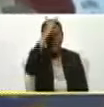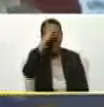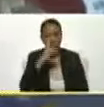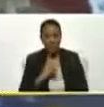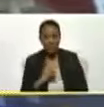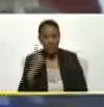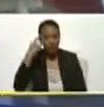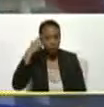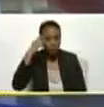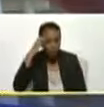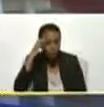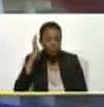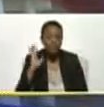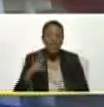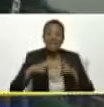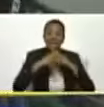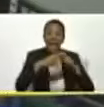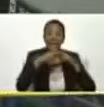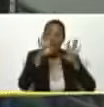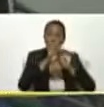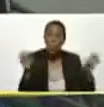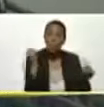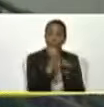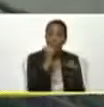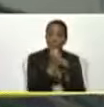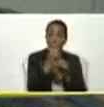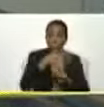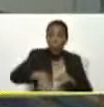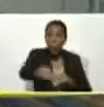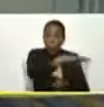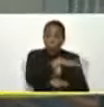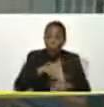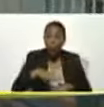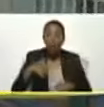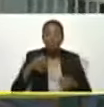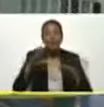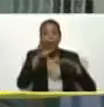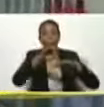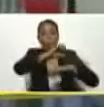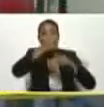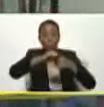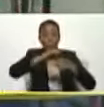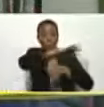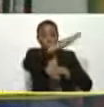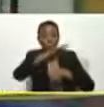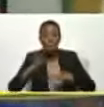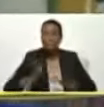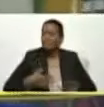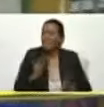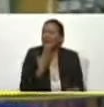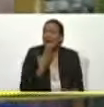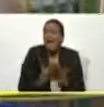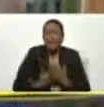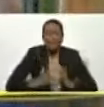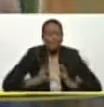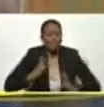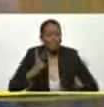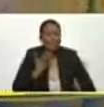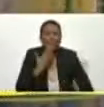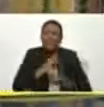discapacidad del taller de Educación laboral bolivariano Costa Oriental del Lago sumamente agradecido